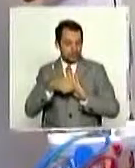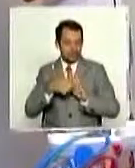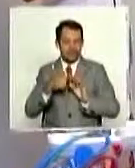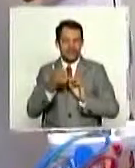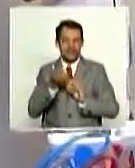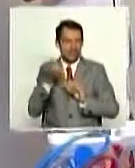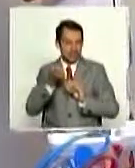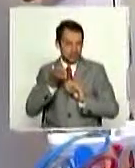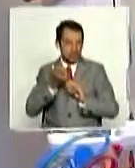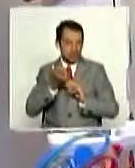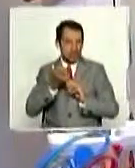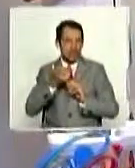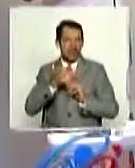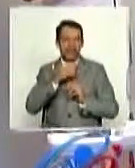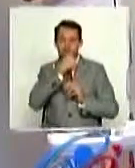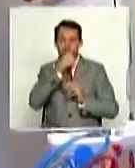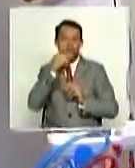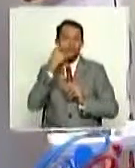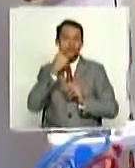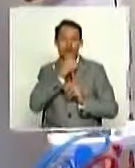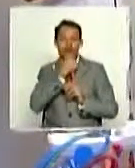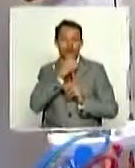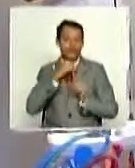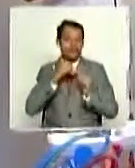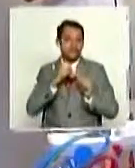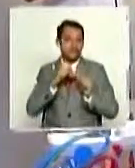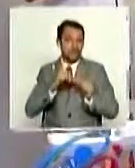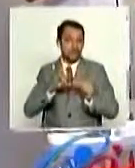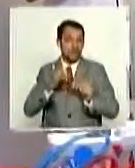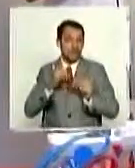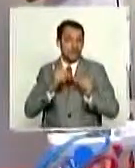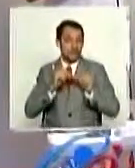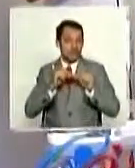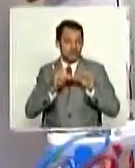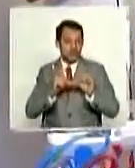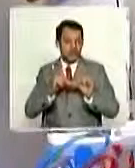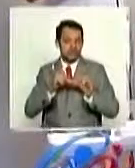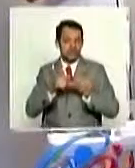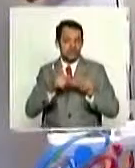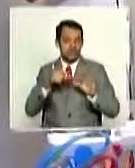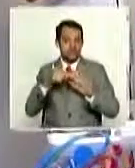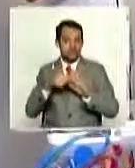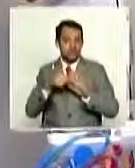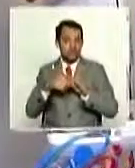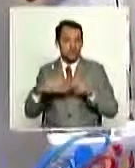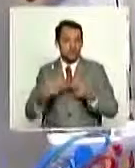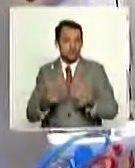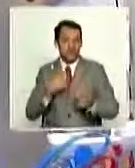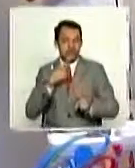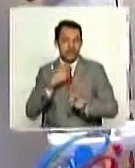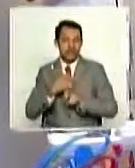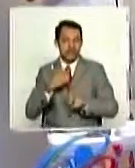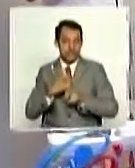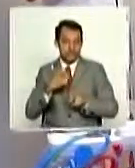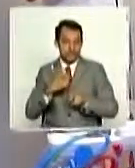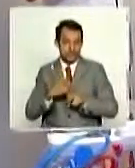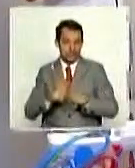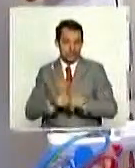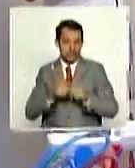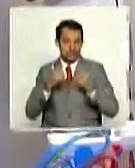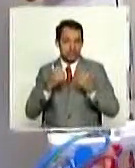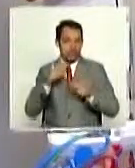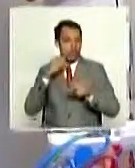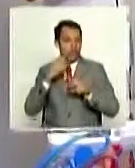dentarias o se le cayeron, en fin, si quedó algún resto de raíz allá. Entonces es la radiografía